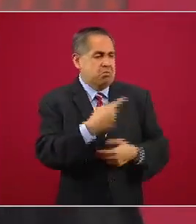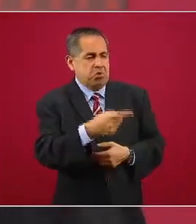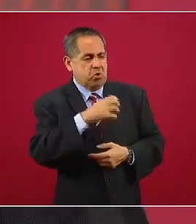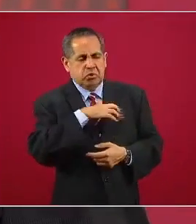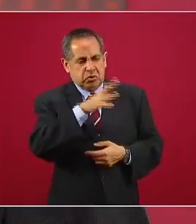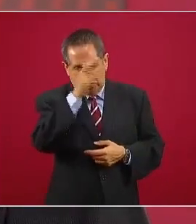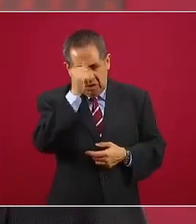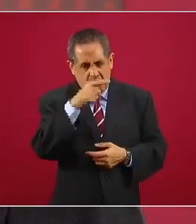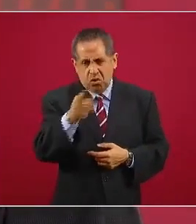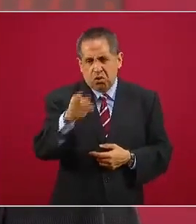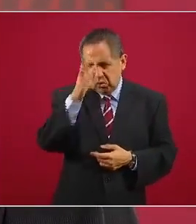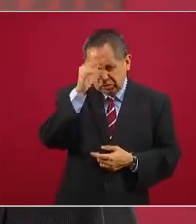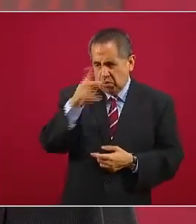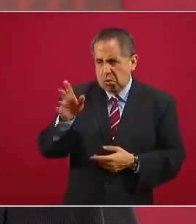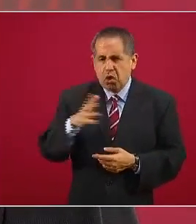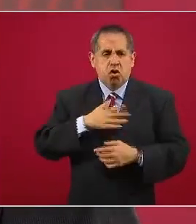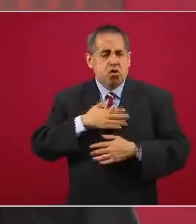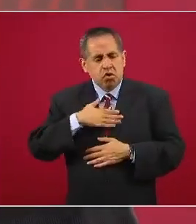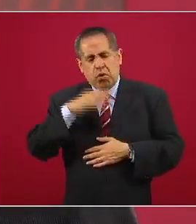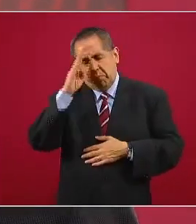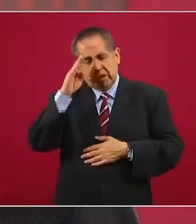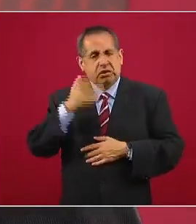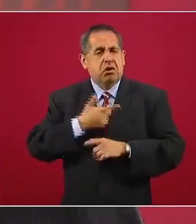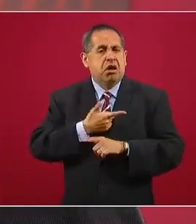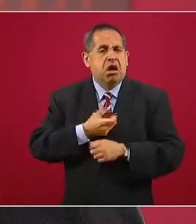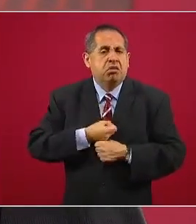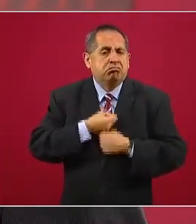el derecho a la libre manifestación de las ideas.